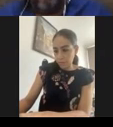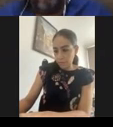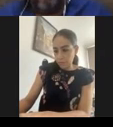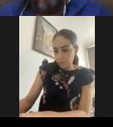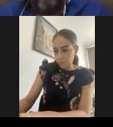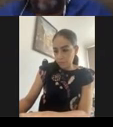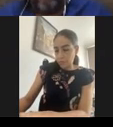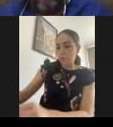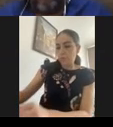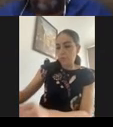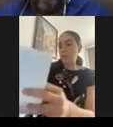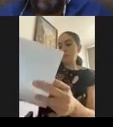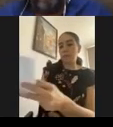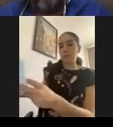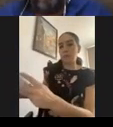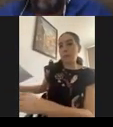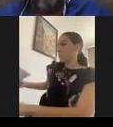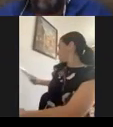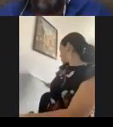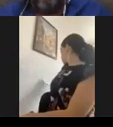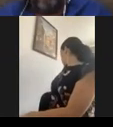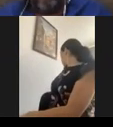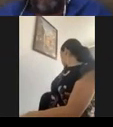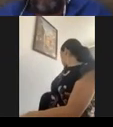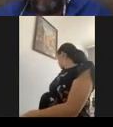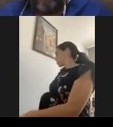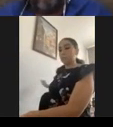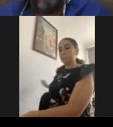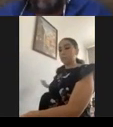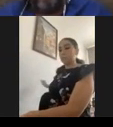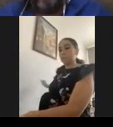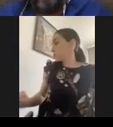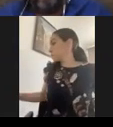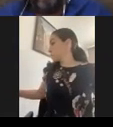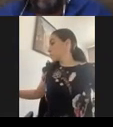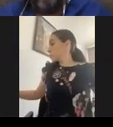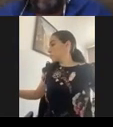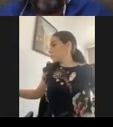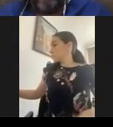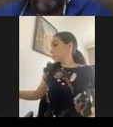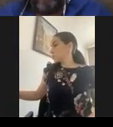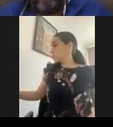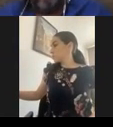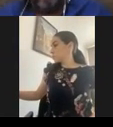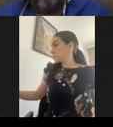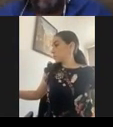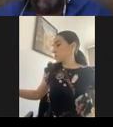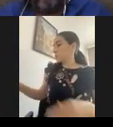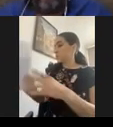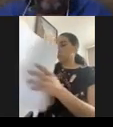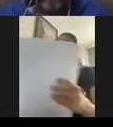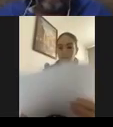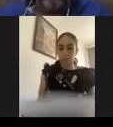responsabilidad de cada dependencia, sino empezar a empujar de una forma pareja para que todo el mundo empecemos